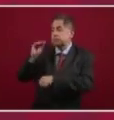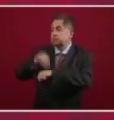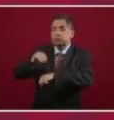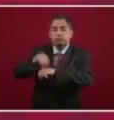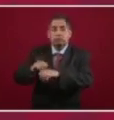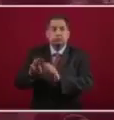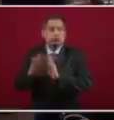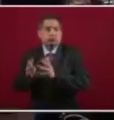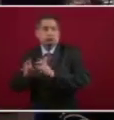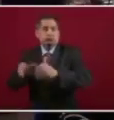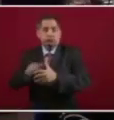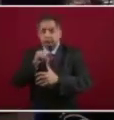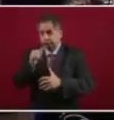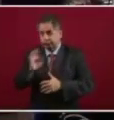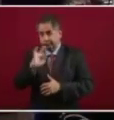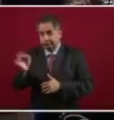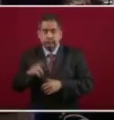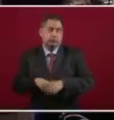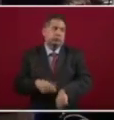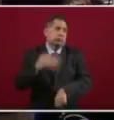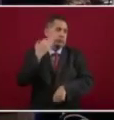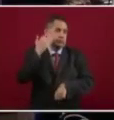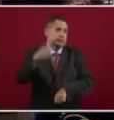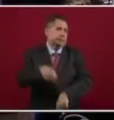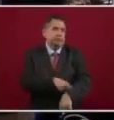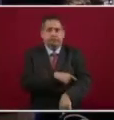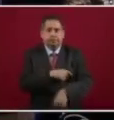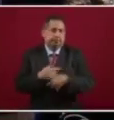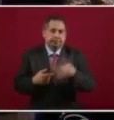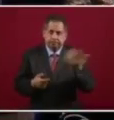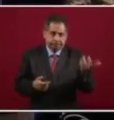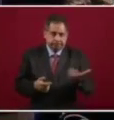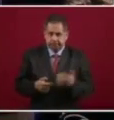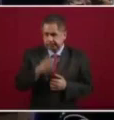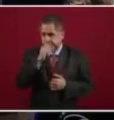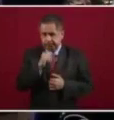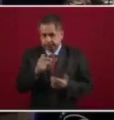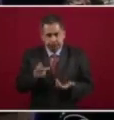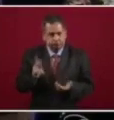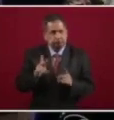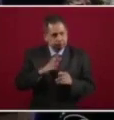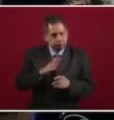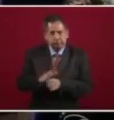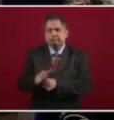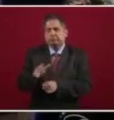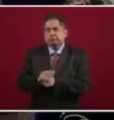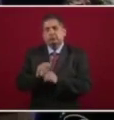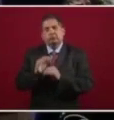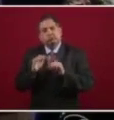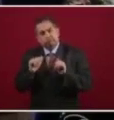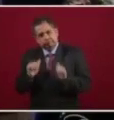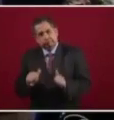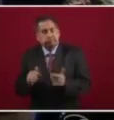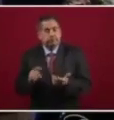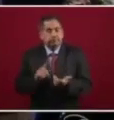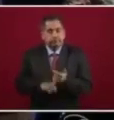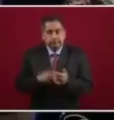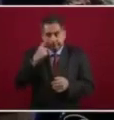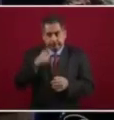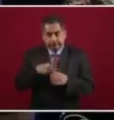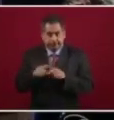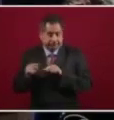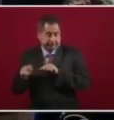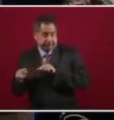despliegue permanente, no hubiese sido ello posible. Lo que se desplegó a la